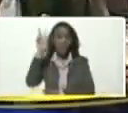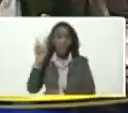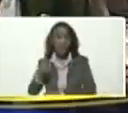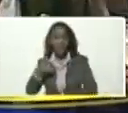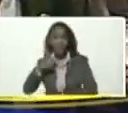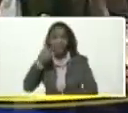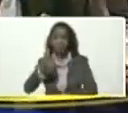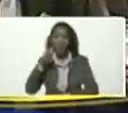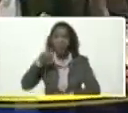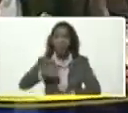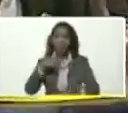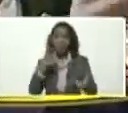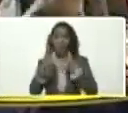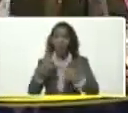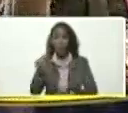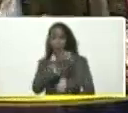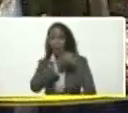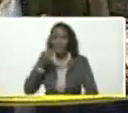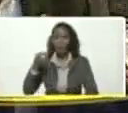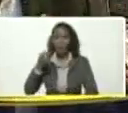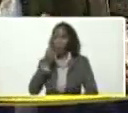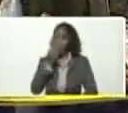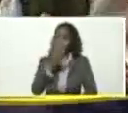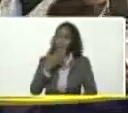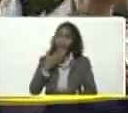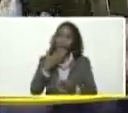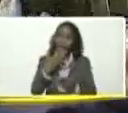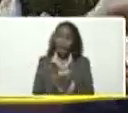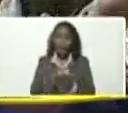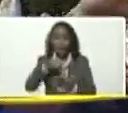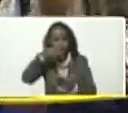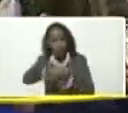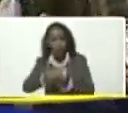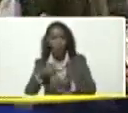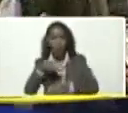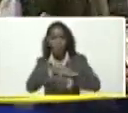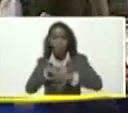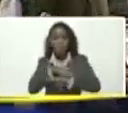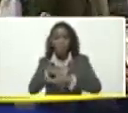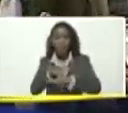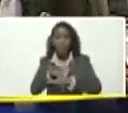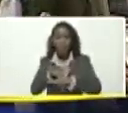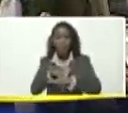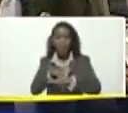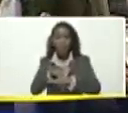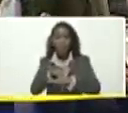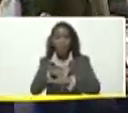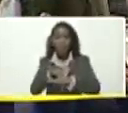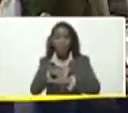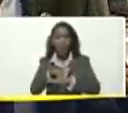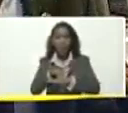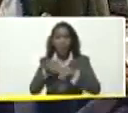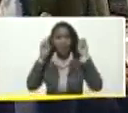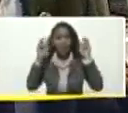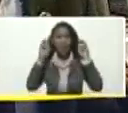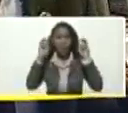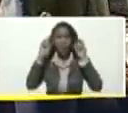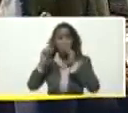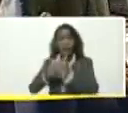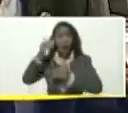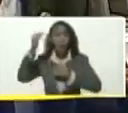esta feria ha sido un éxito y que bueno, muchísimas gracias. En nombre del Ministerio de Asuntos Exteriores,